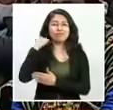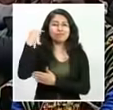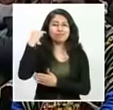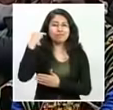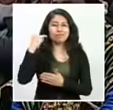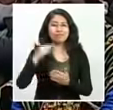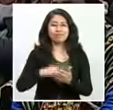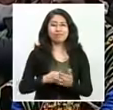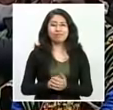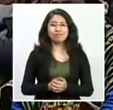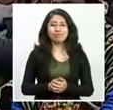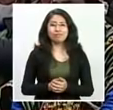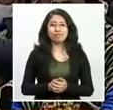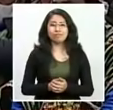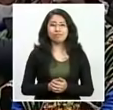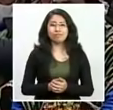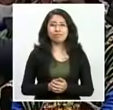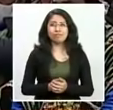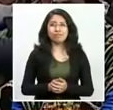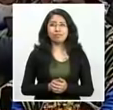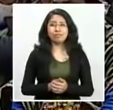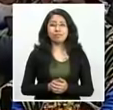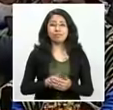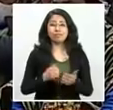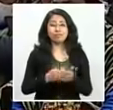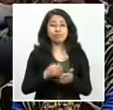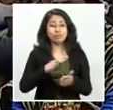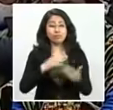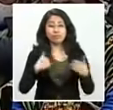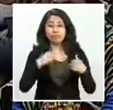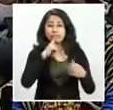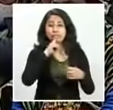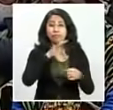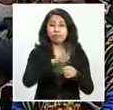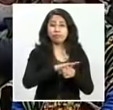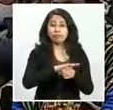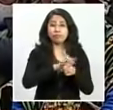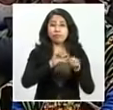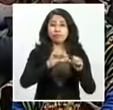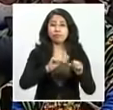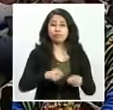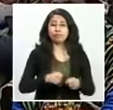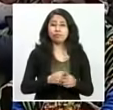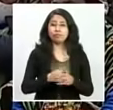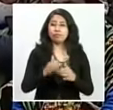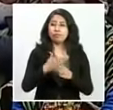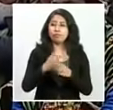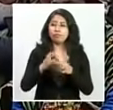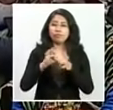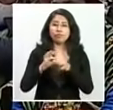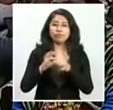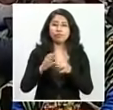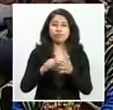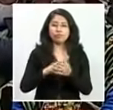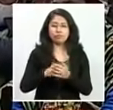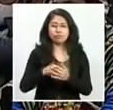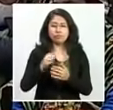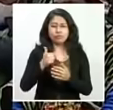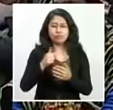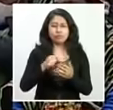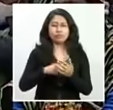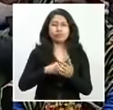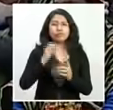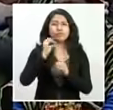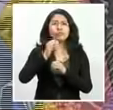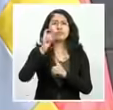Y ha quedado el compromiso con estos hermanos y hermanas de combatir la impunidad, que es otro mandato que creo que hay que